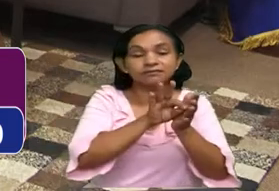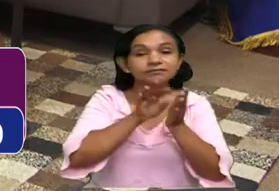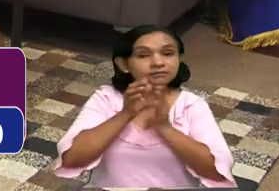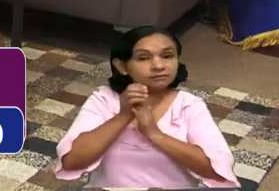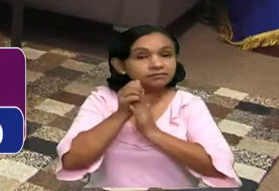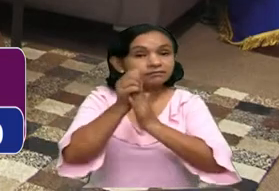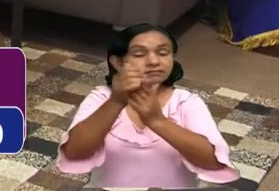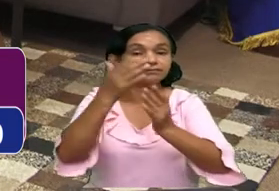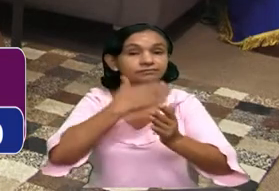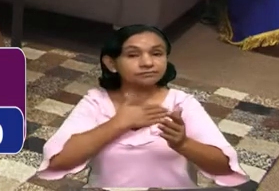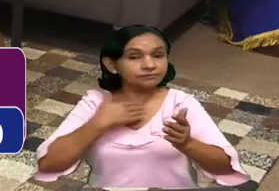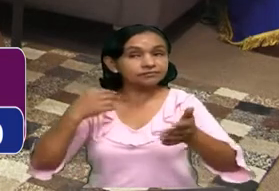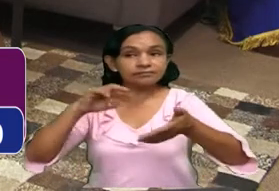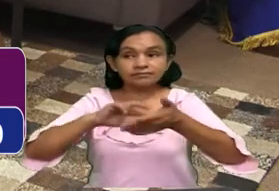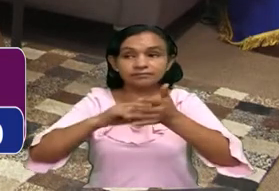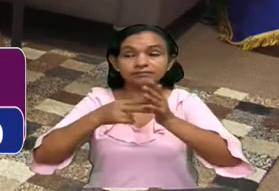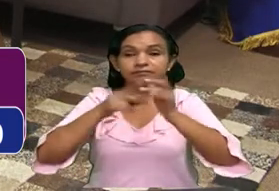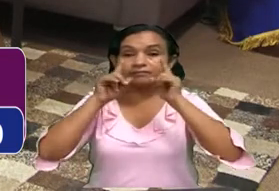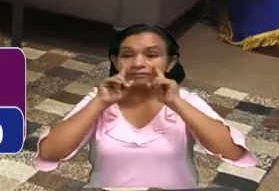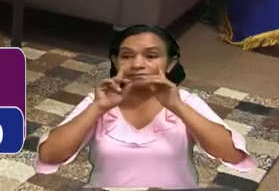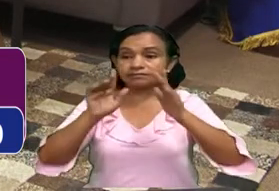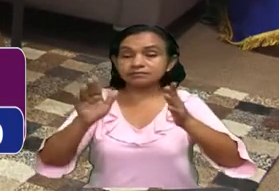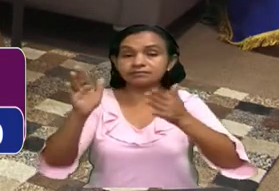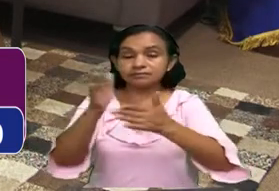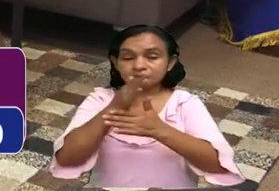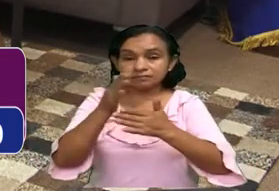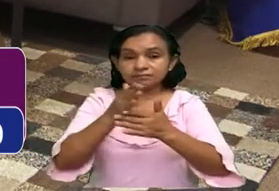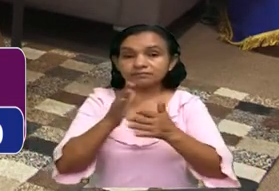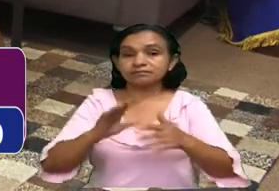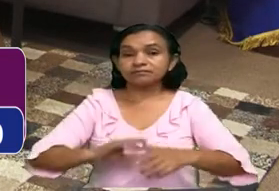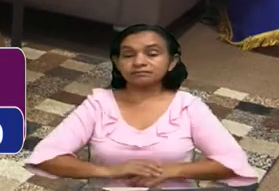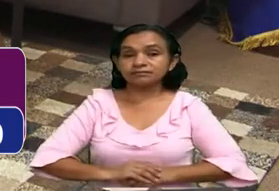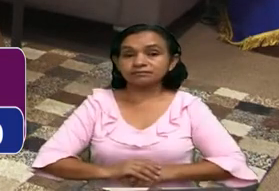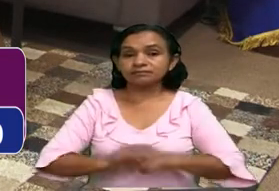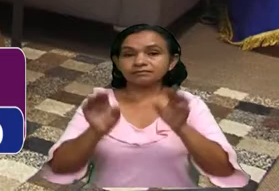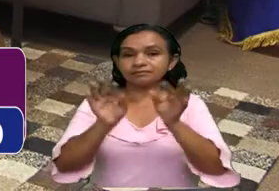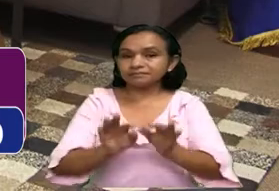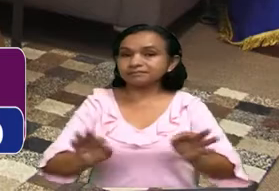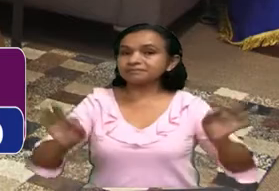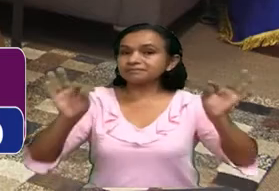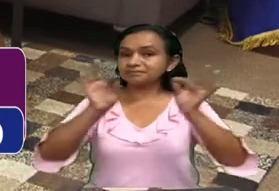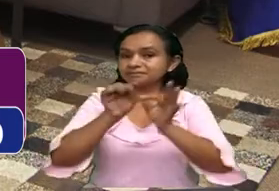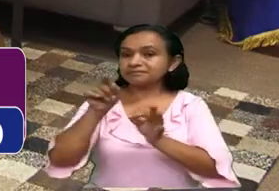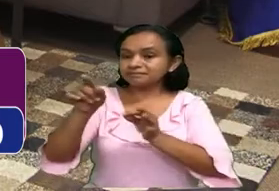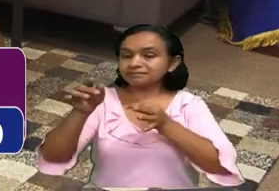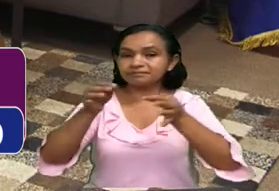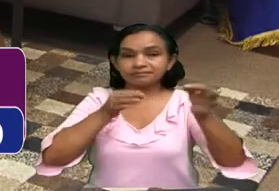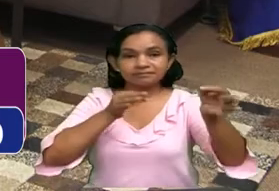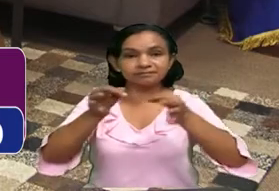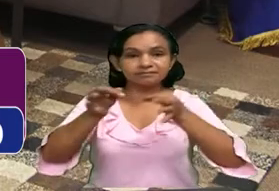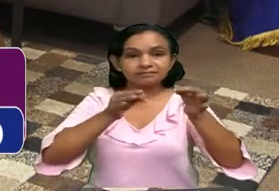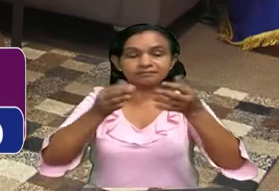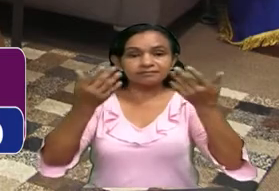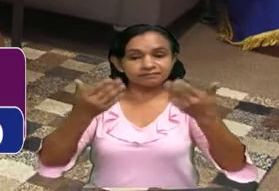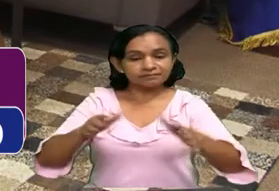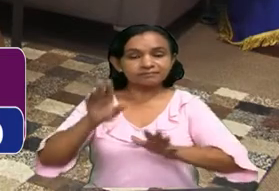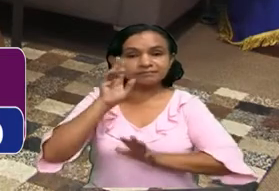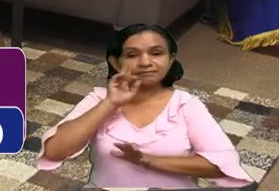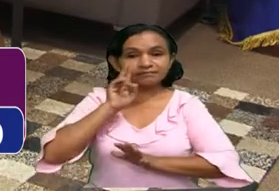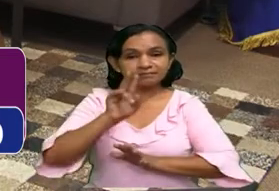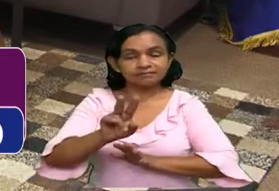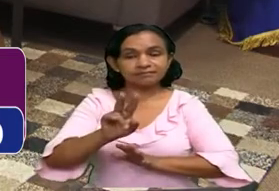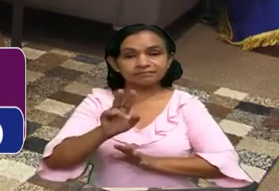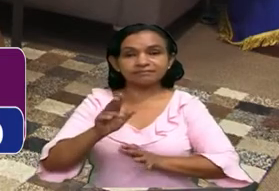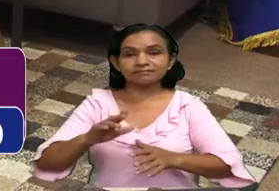y en este sentido esta estrategia nos lo proporcionará. Muy importante eso que usted plantea porque hemos visto aquí, bueno,